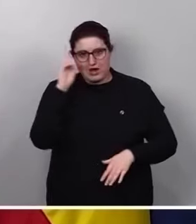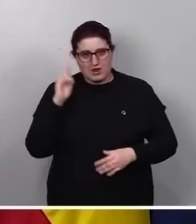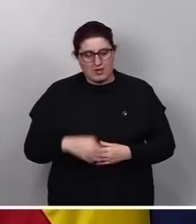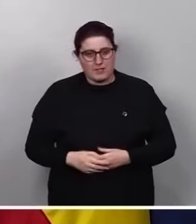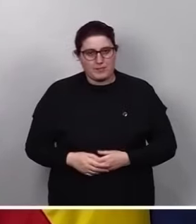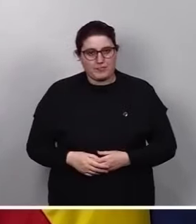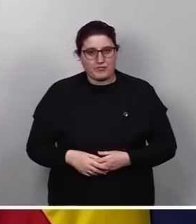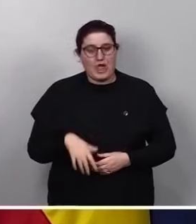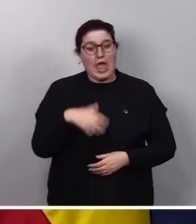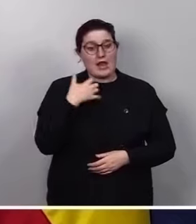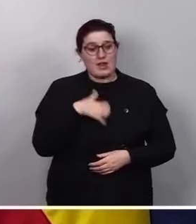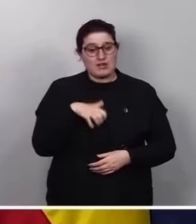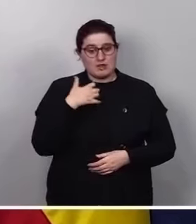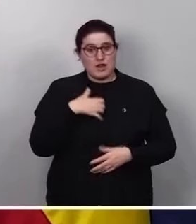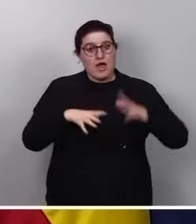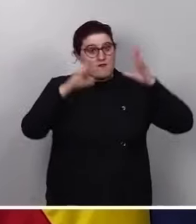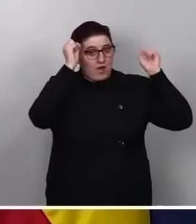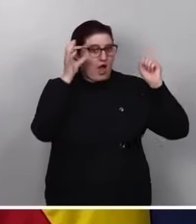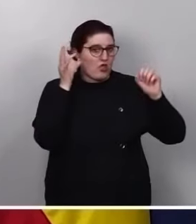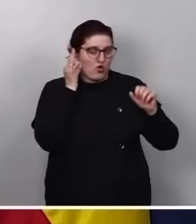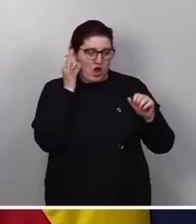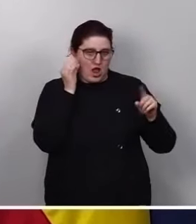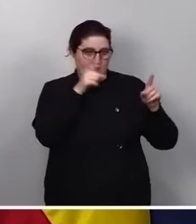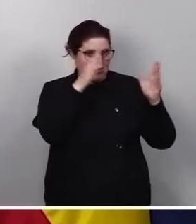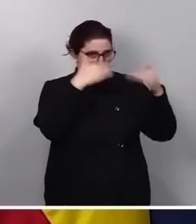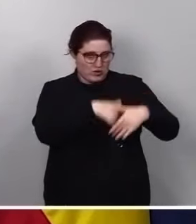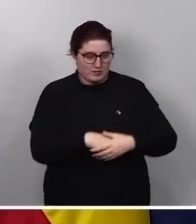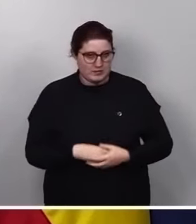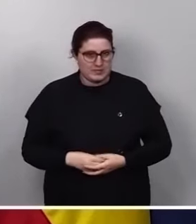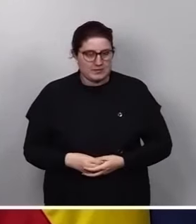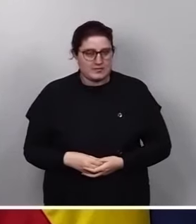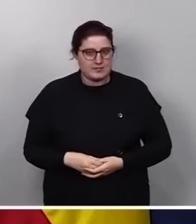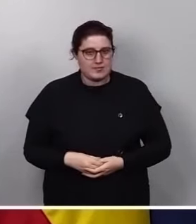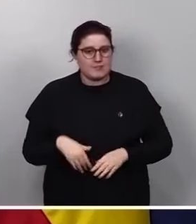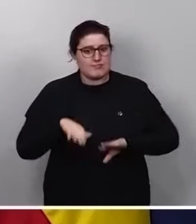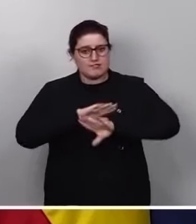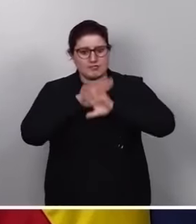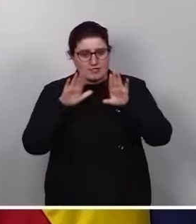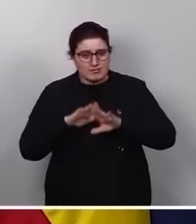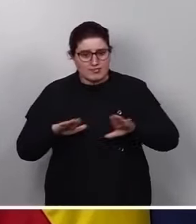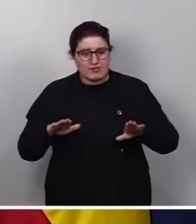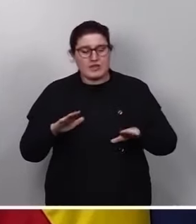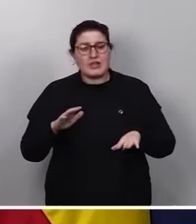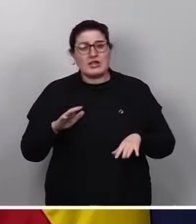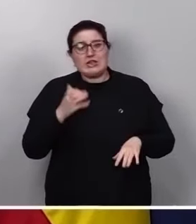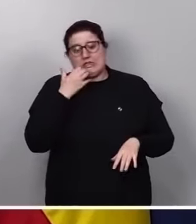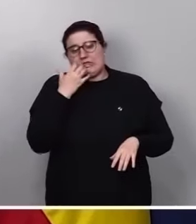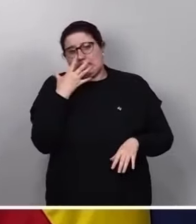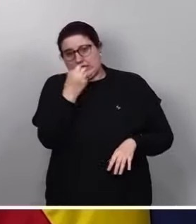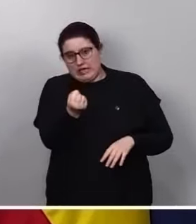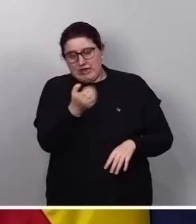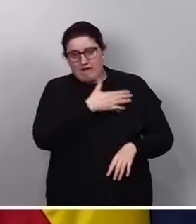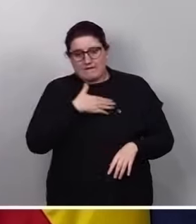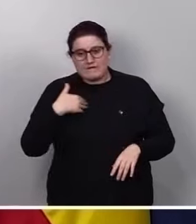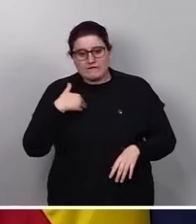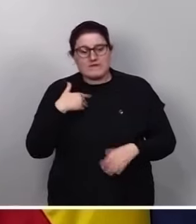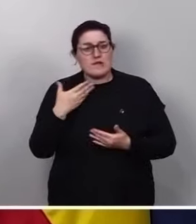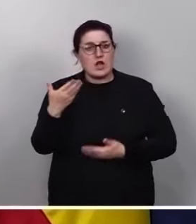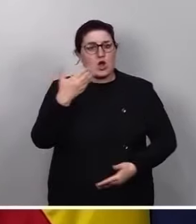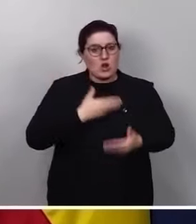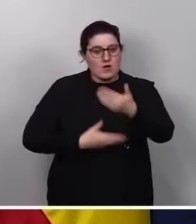Argentina continuará sin embajadora. Y, finalmente, y para quien lo quiera entender, la